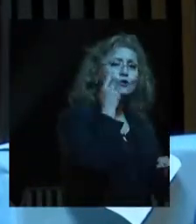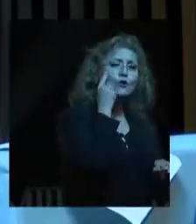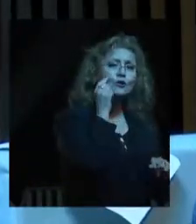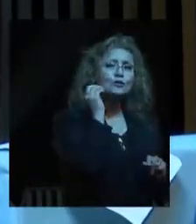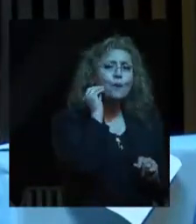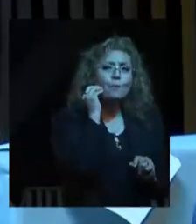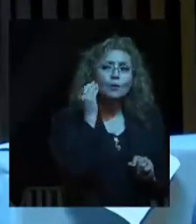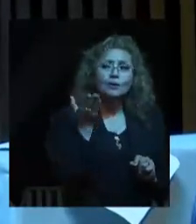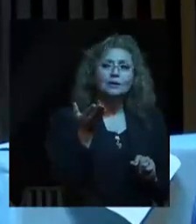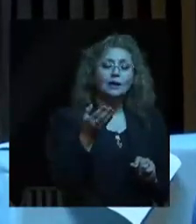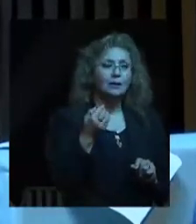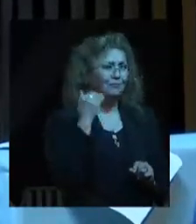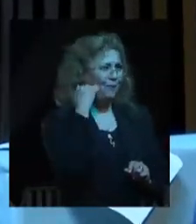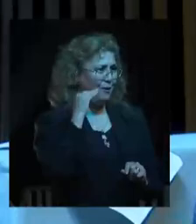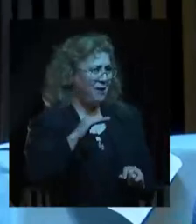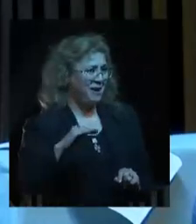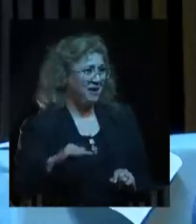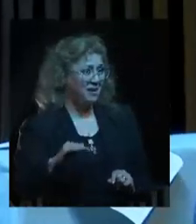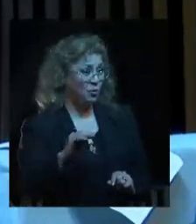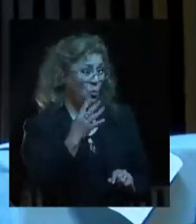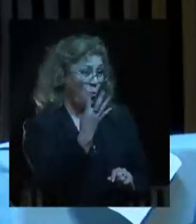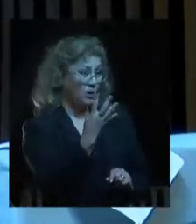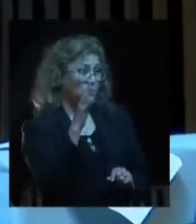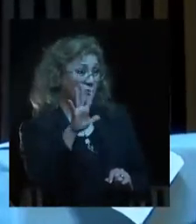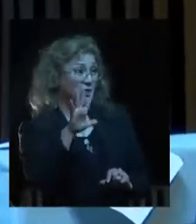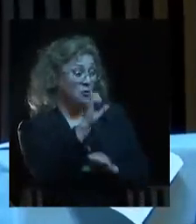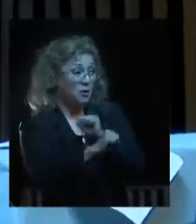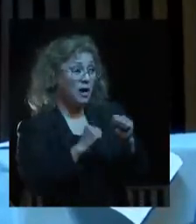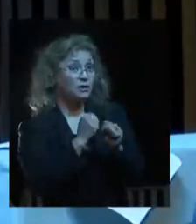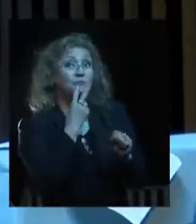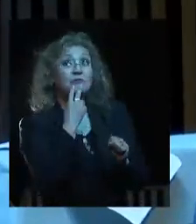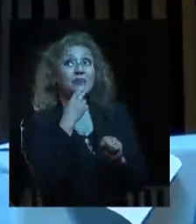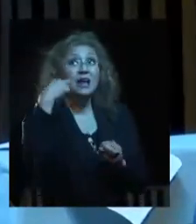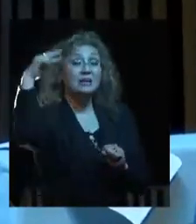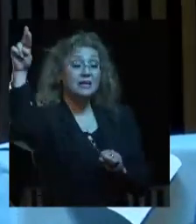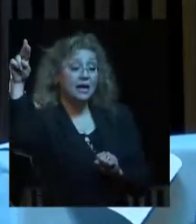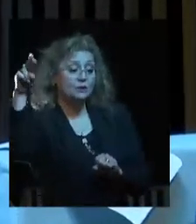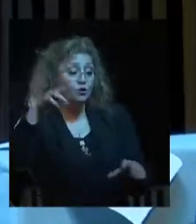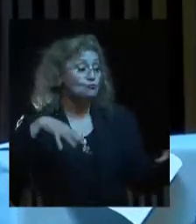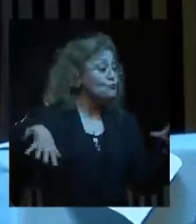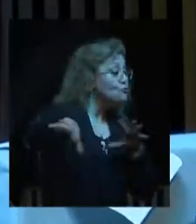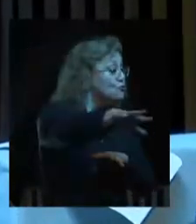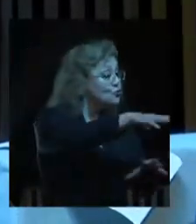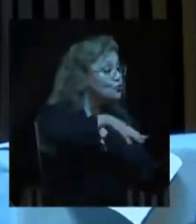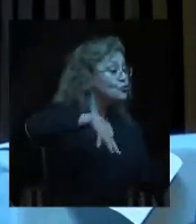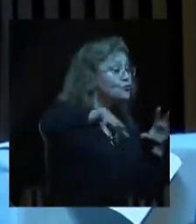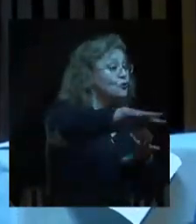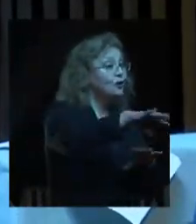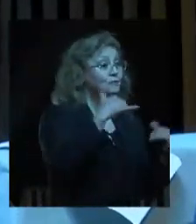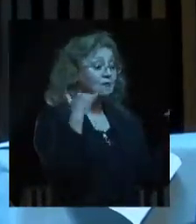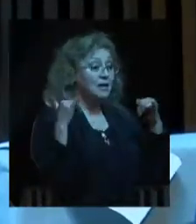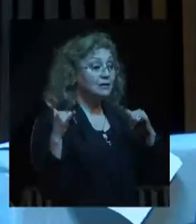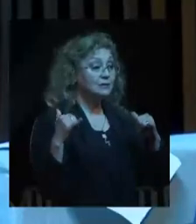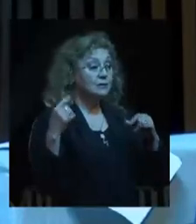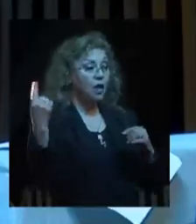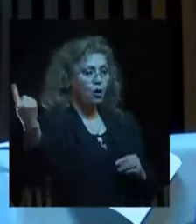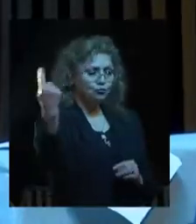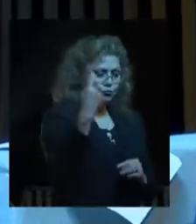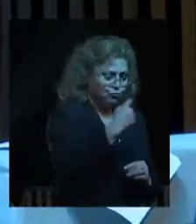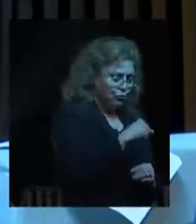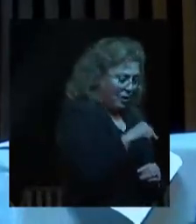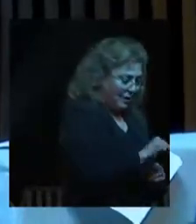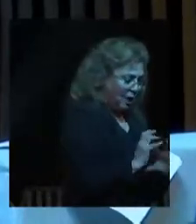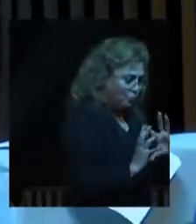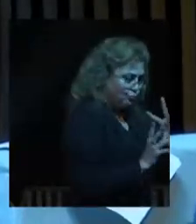Un niño que lleve 4 años, 5 años viviendo en Marte y moviéndose pero feliz, va a llegar acá y